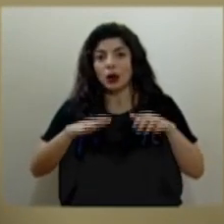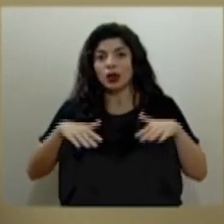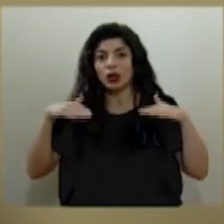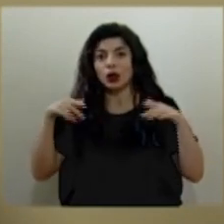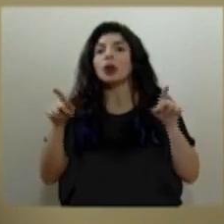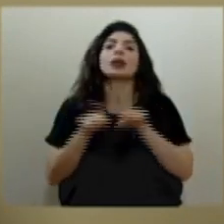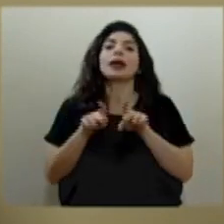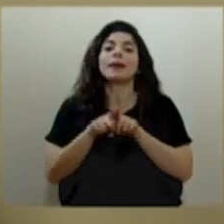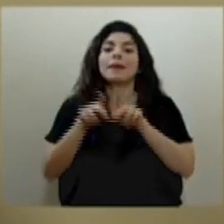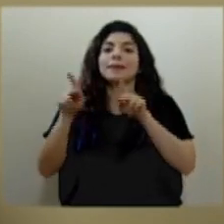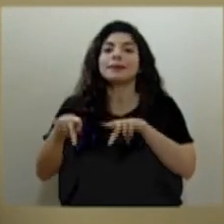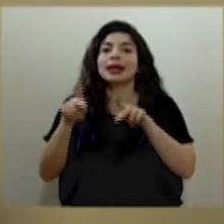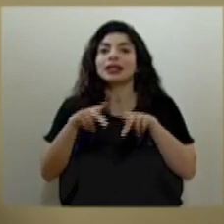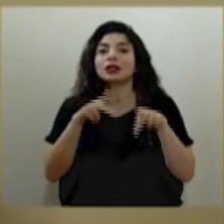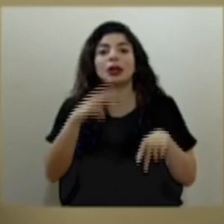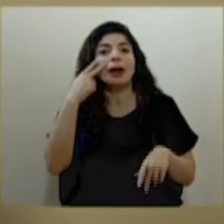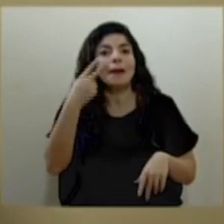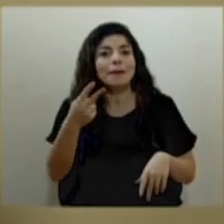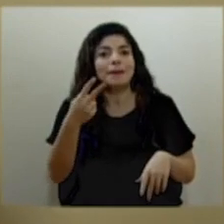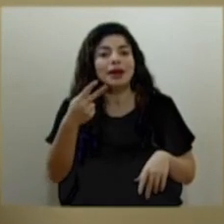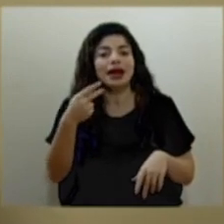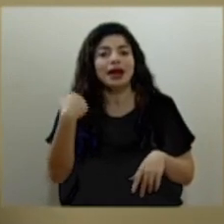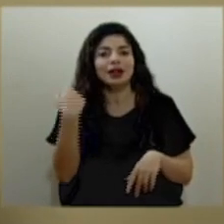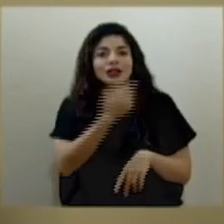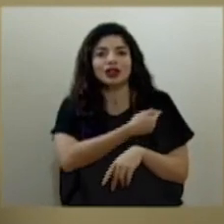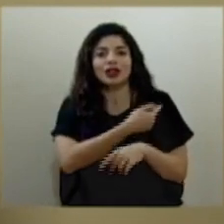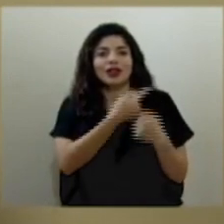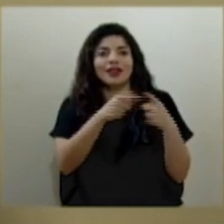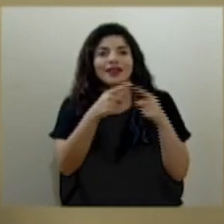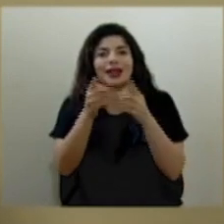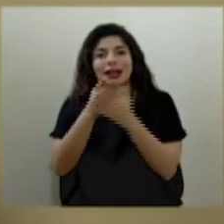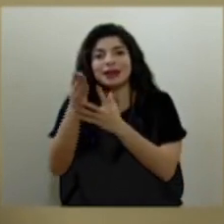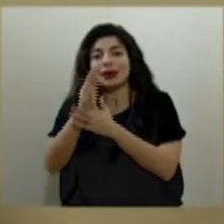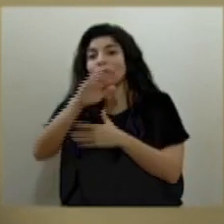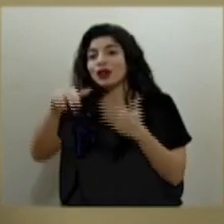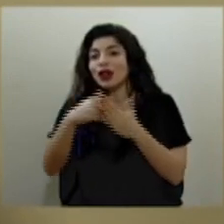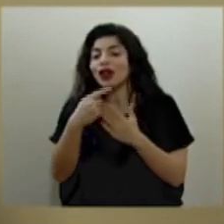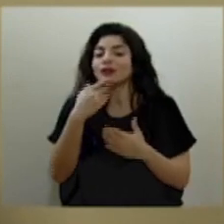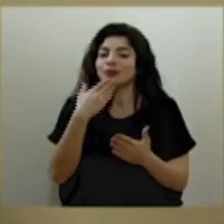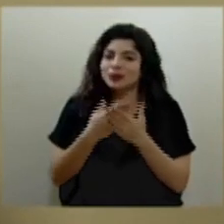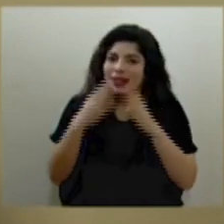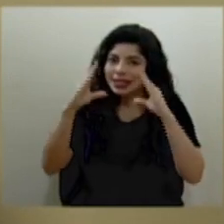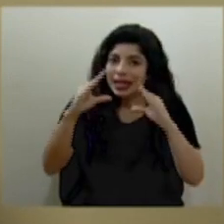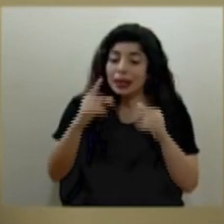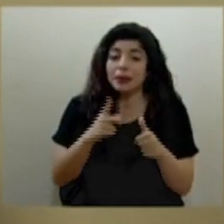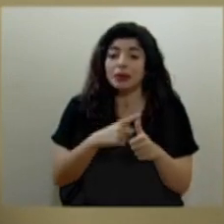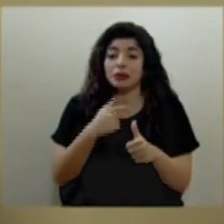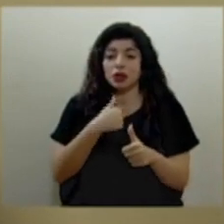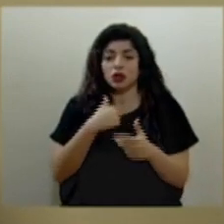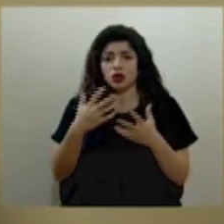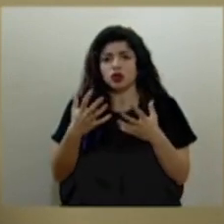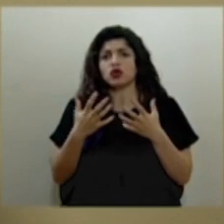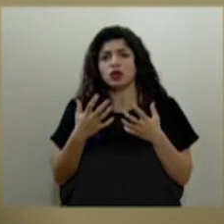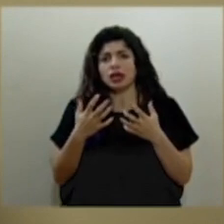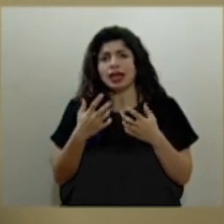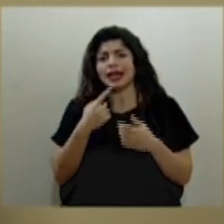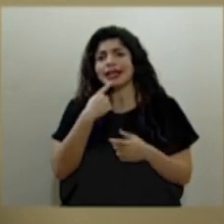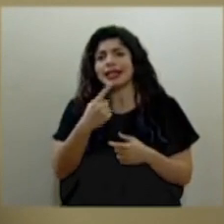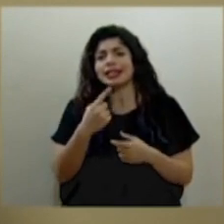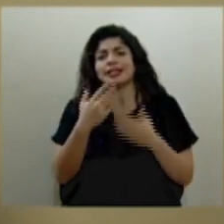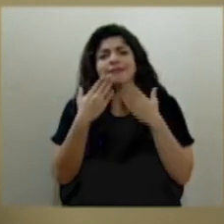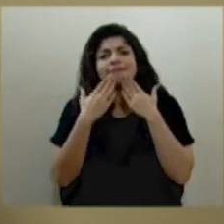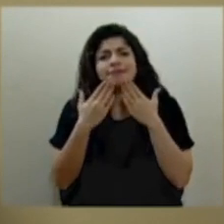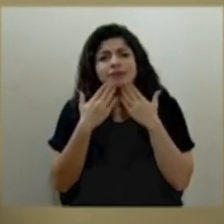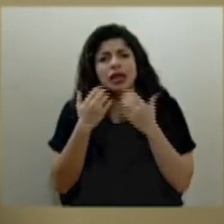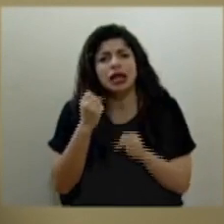auditorio y también a las personas que están siguiéndonos por los diferentes medios, muy buenas tardes. Yo en primera instancia quiero agradecer